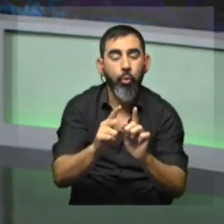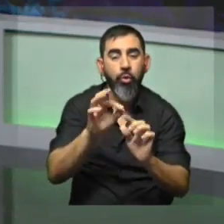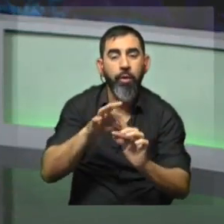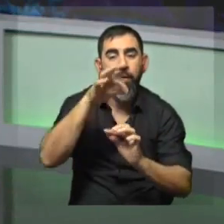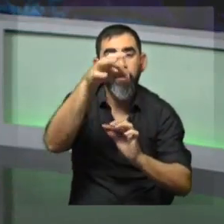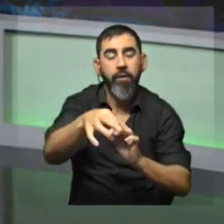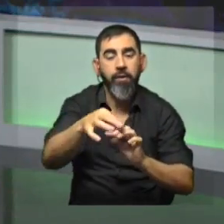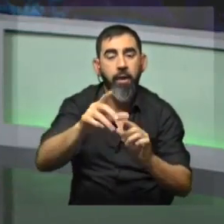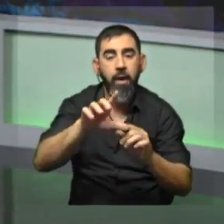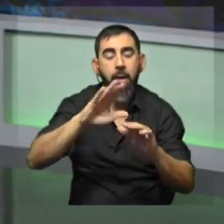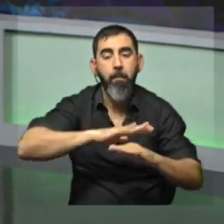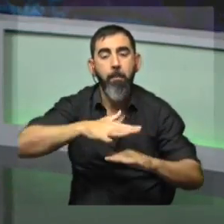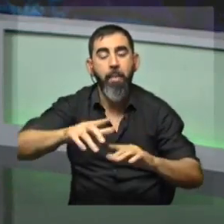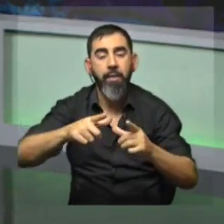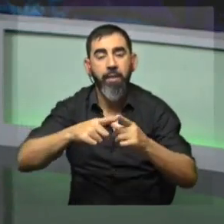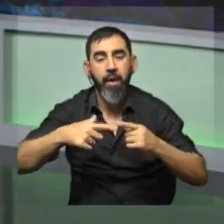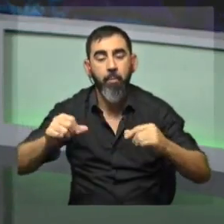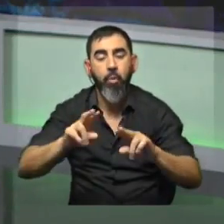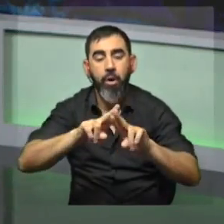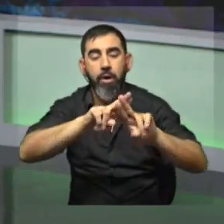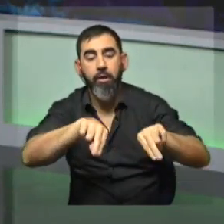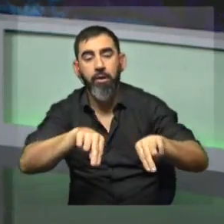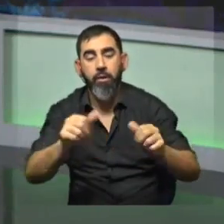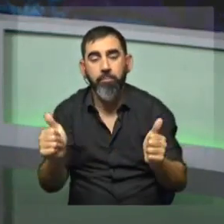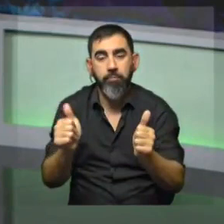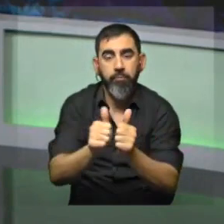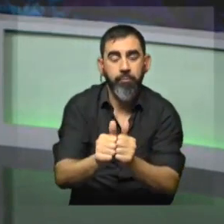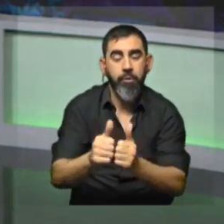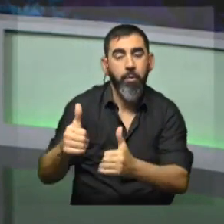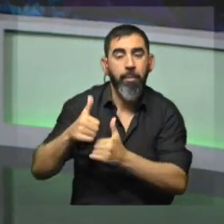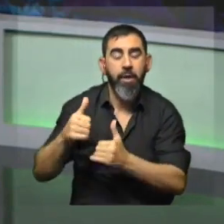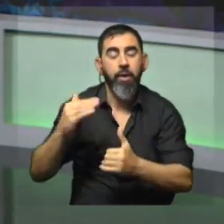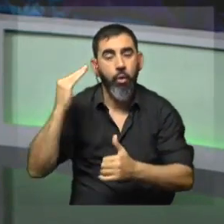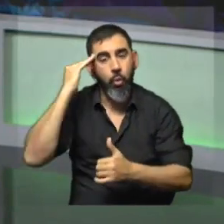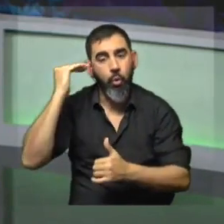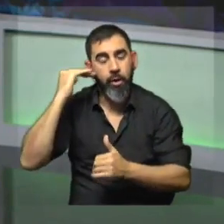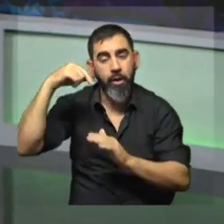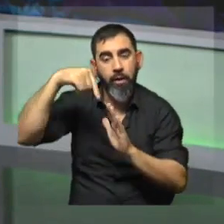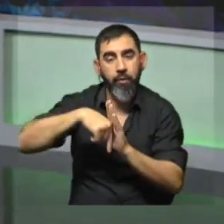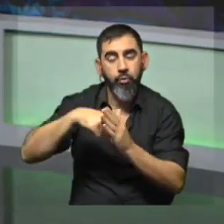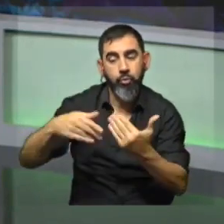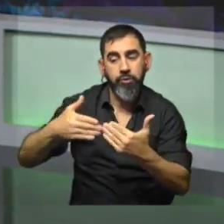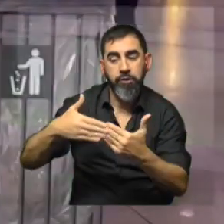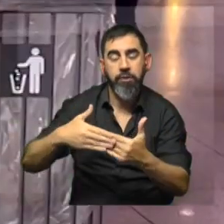mar de Japón en rechazo a las maniobras militares conjuntas que realizan Estados Unidos y Corea del Sur en la península.